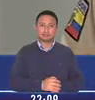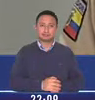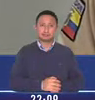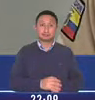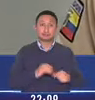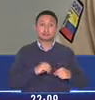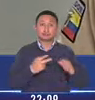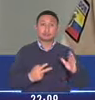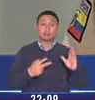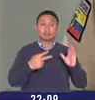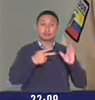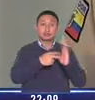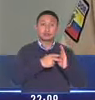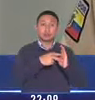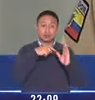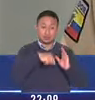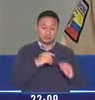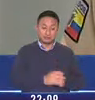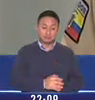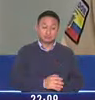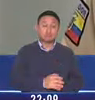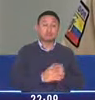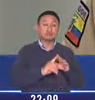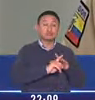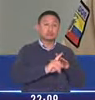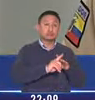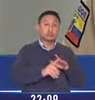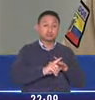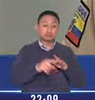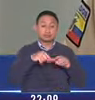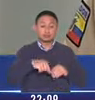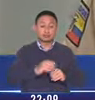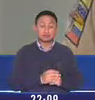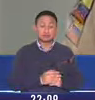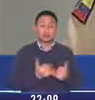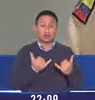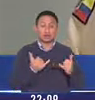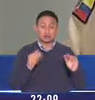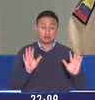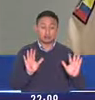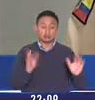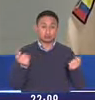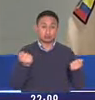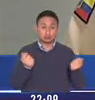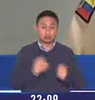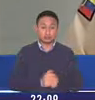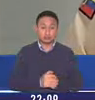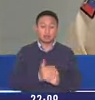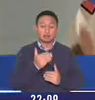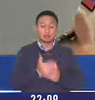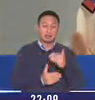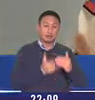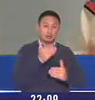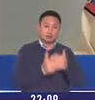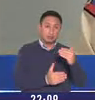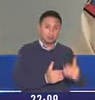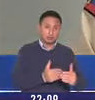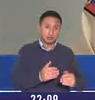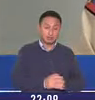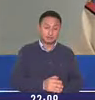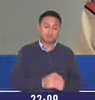el protocolo de evacuación aislamiento contención Que al momento está en una fase de contención hay pasos que hay que cumplir como son